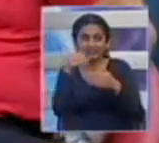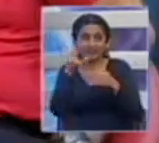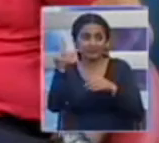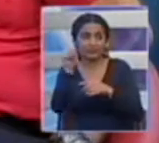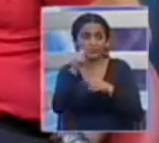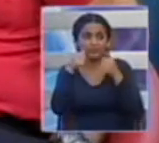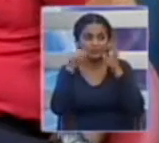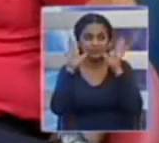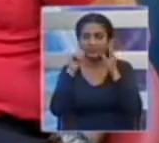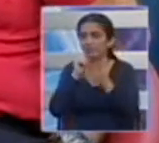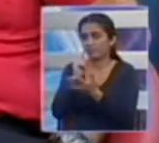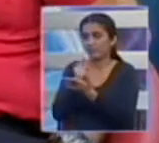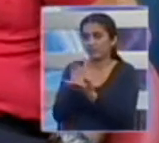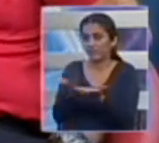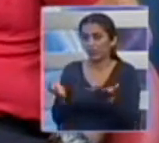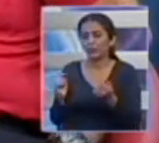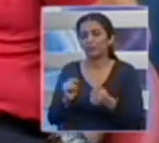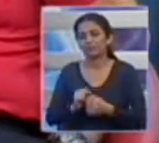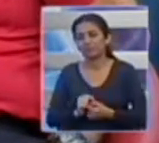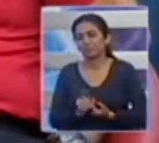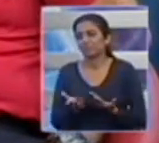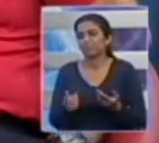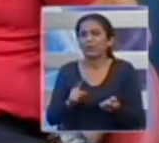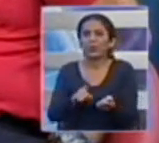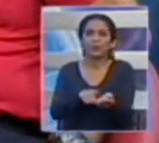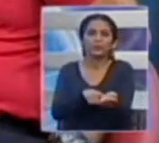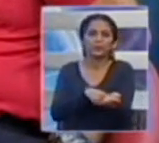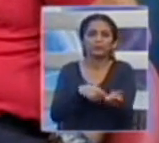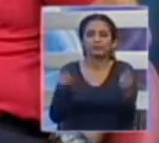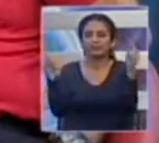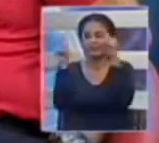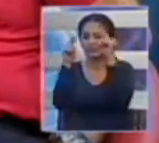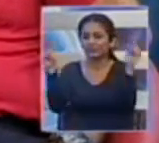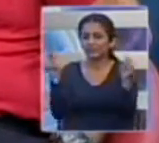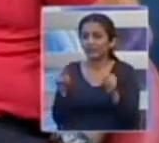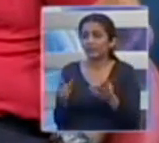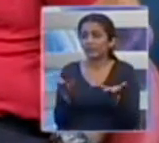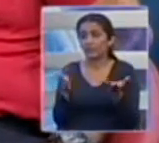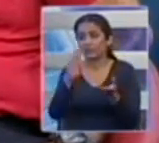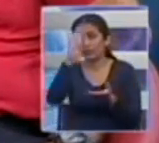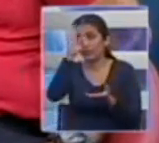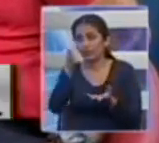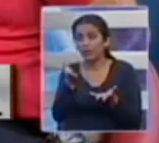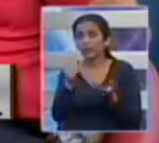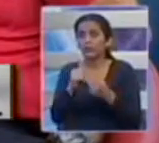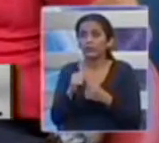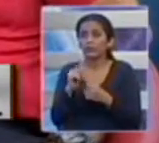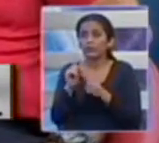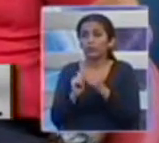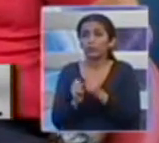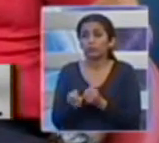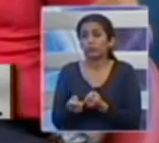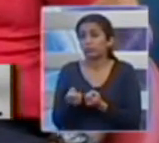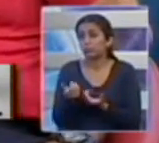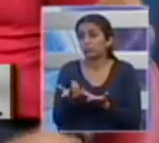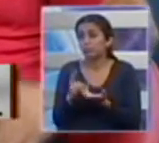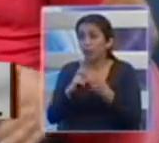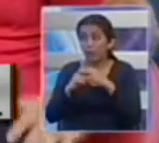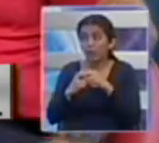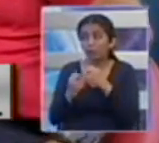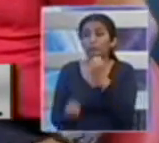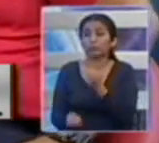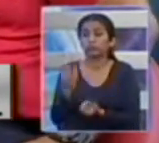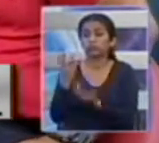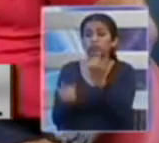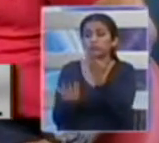Lastimosamente, diciembre ha sido un mes, por tradición, de mucha actividad para bomberos, ¿no? Muchos incendios grandes se dieron en esta época y